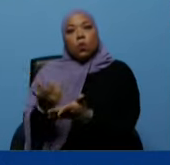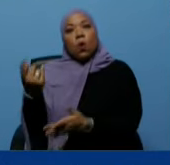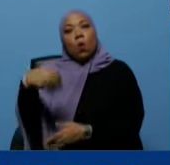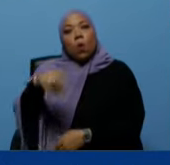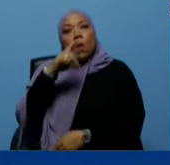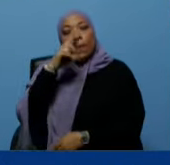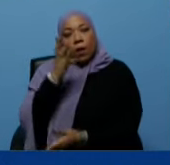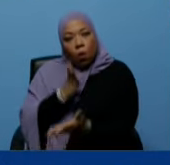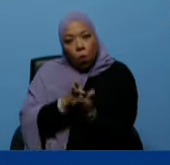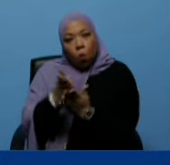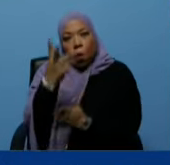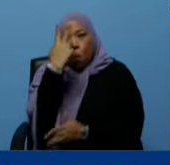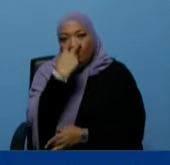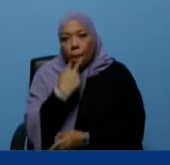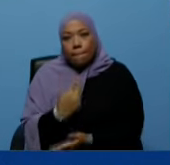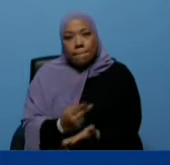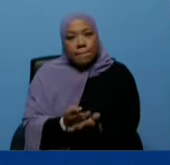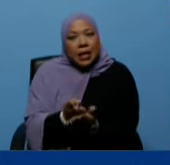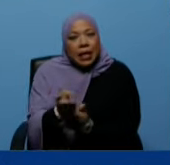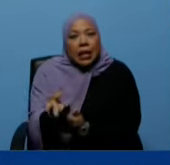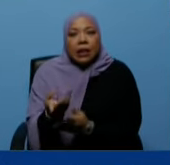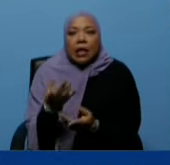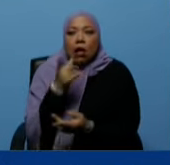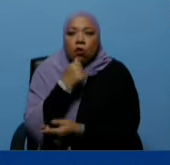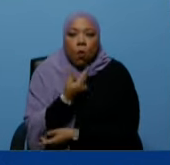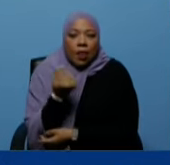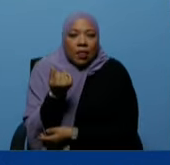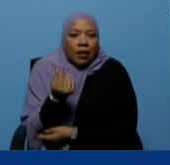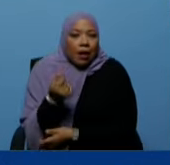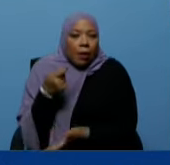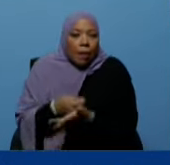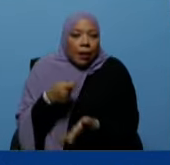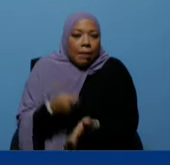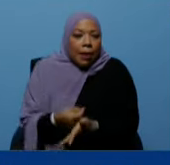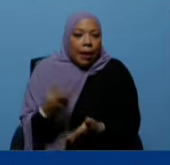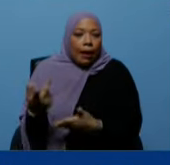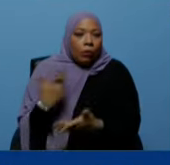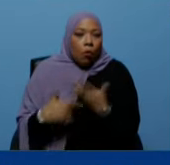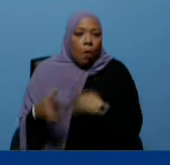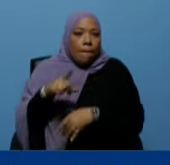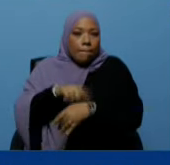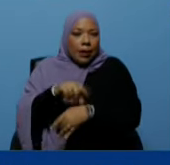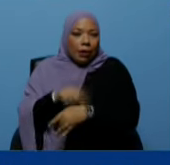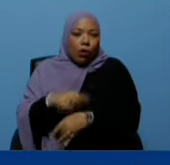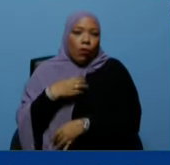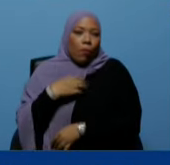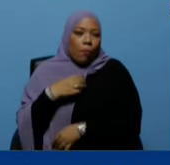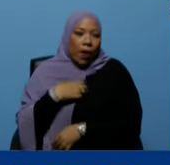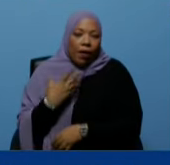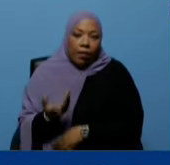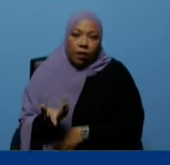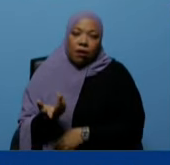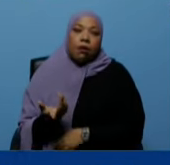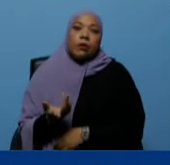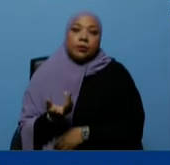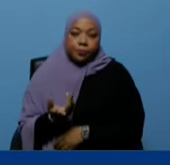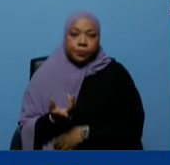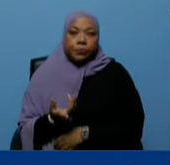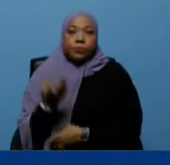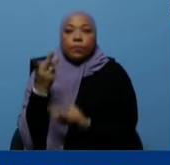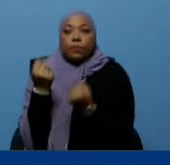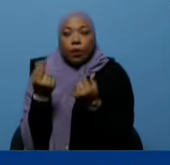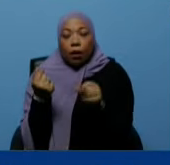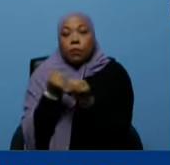más humildes, en los más humildes. Usted y yo hace ratico sacábamos la cuenta de lo que pudiera